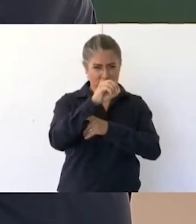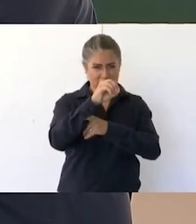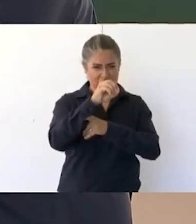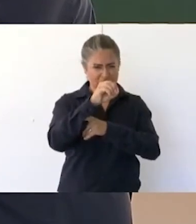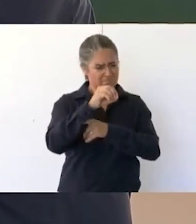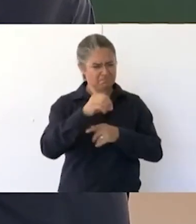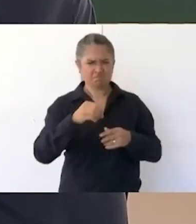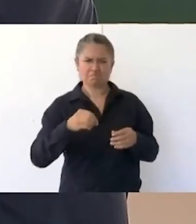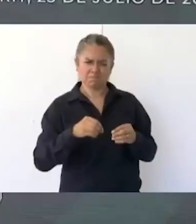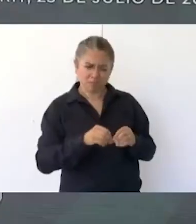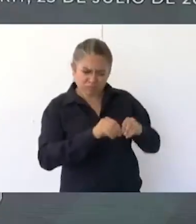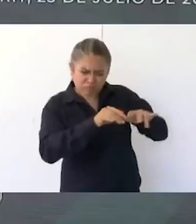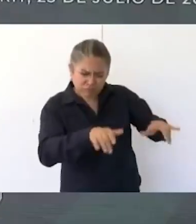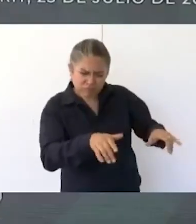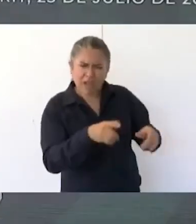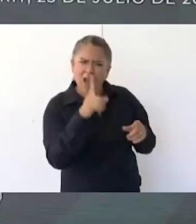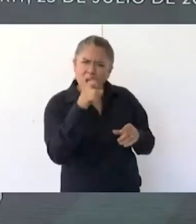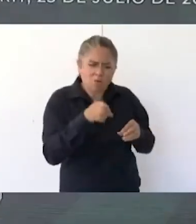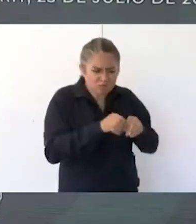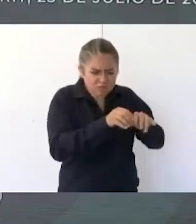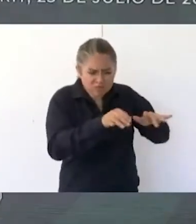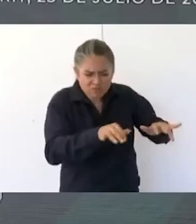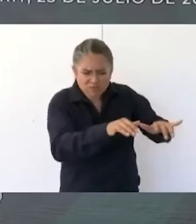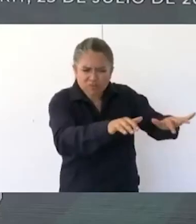comprender, va a abarcar